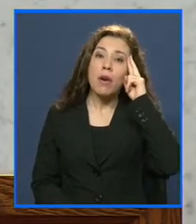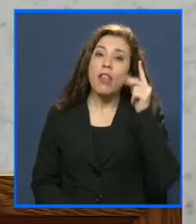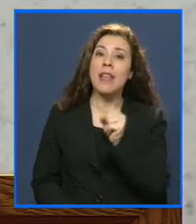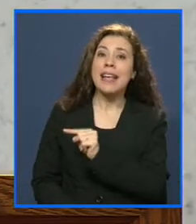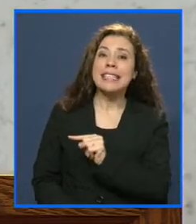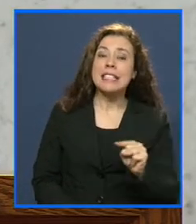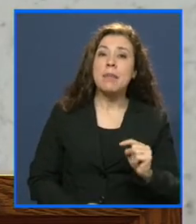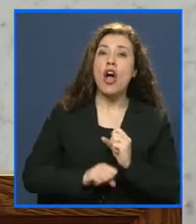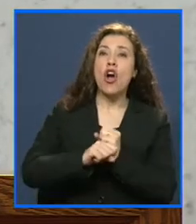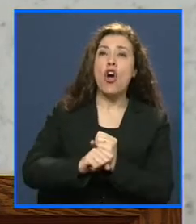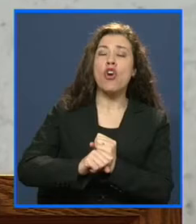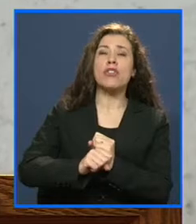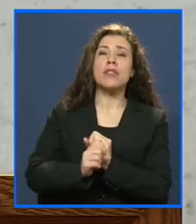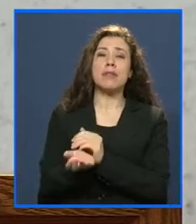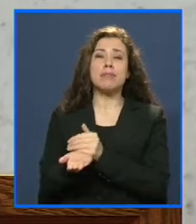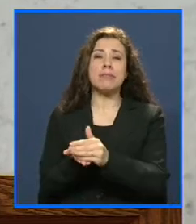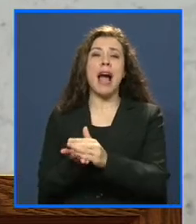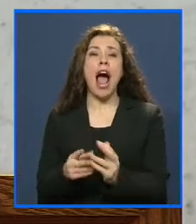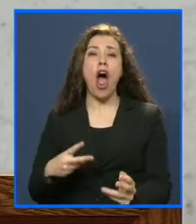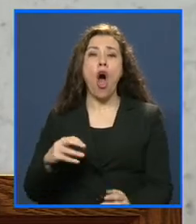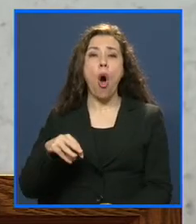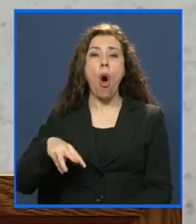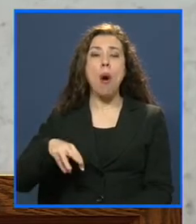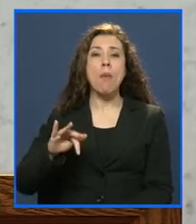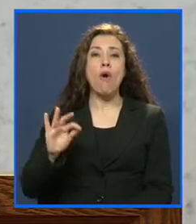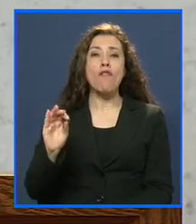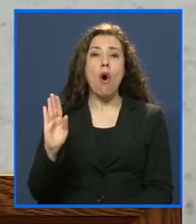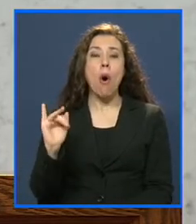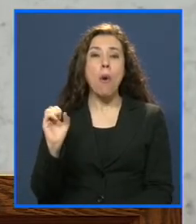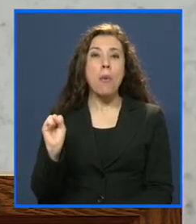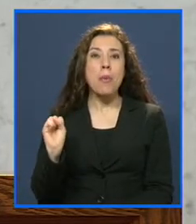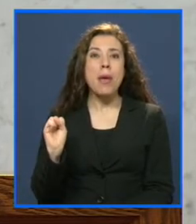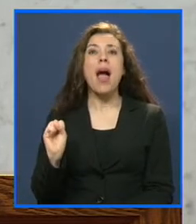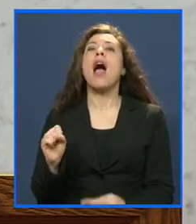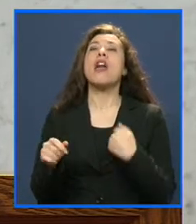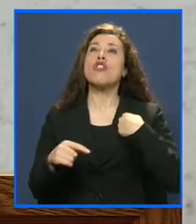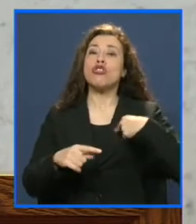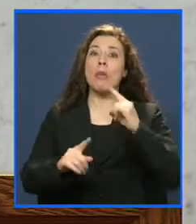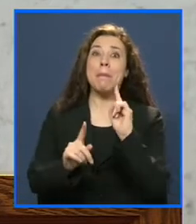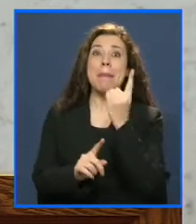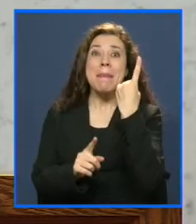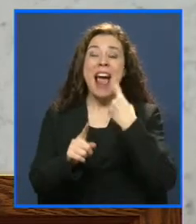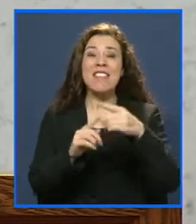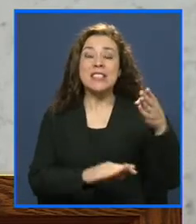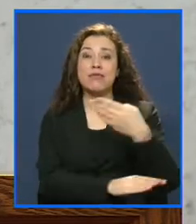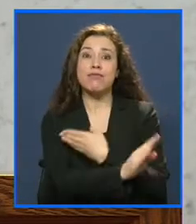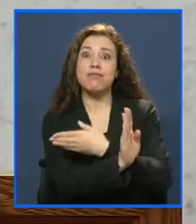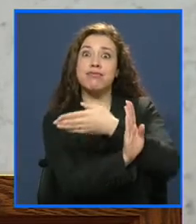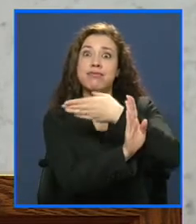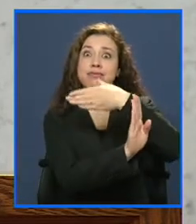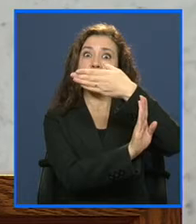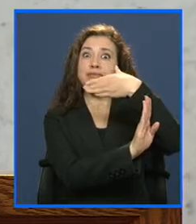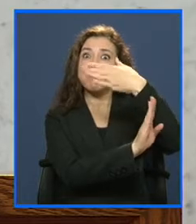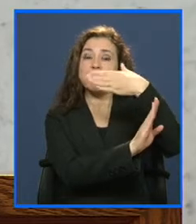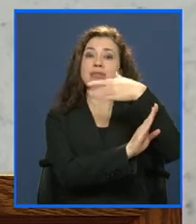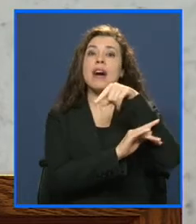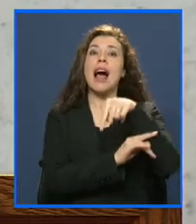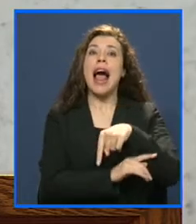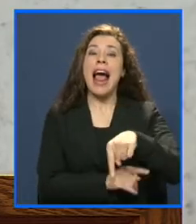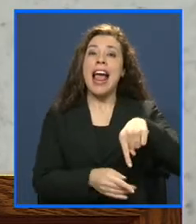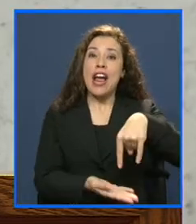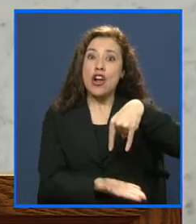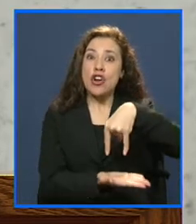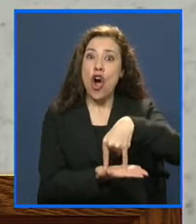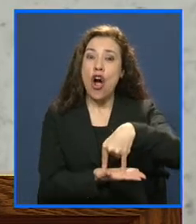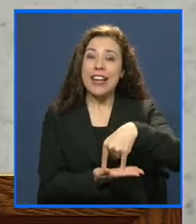contra la homofobia y la transfobia usamos las banderas de la diversidad sexual por primera vez en el frontis de la sede del congreso en santiago